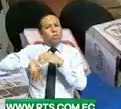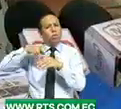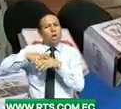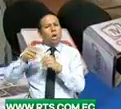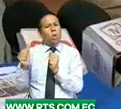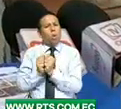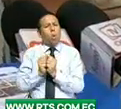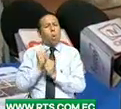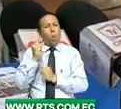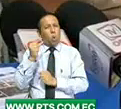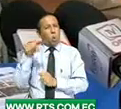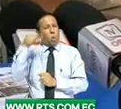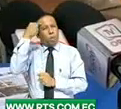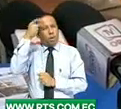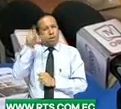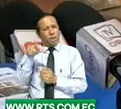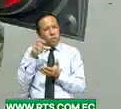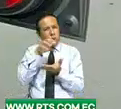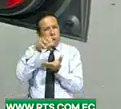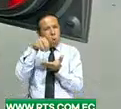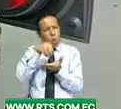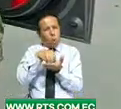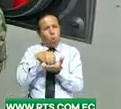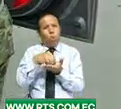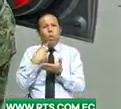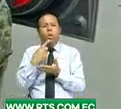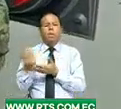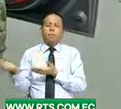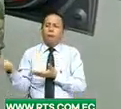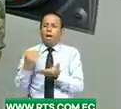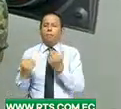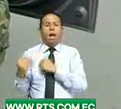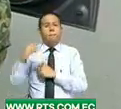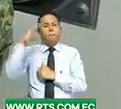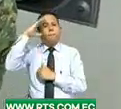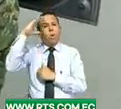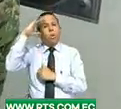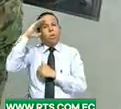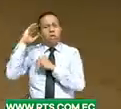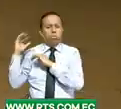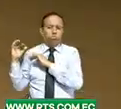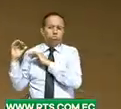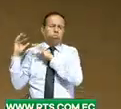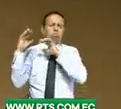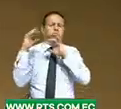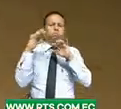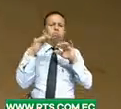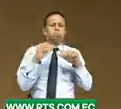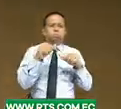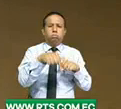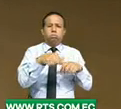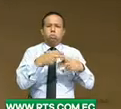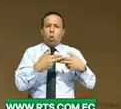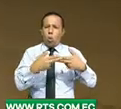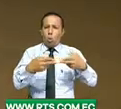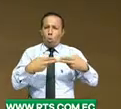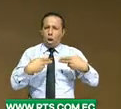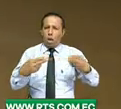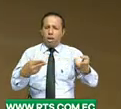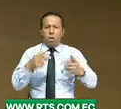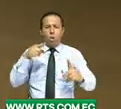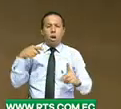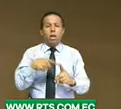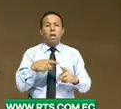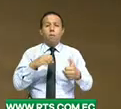de la gobernadora de El Oro dispuso la movilización de uniformados a la zona fronteriza con la finalidad de combatir la